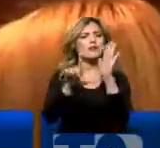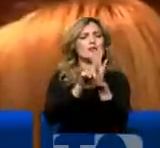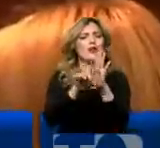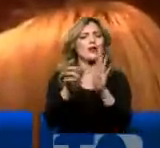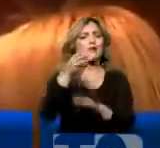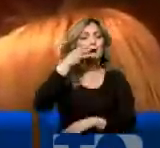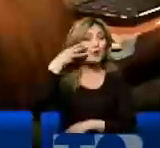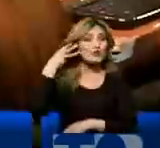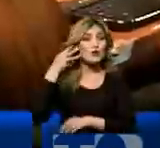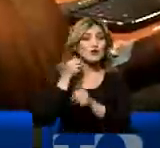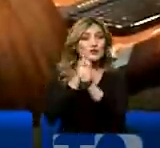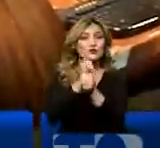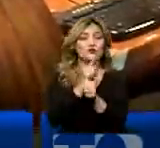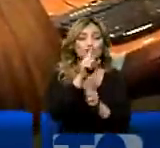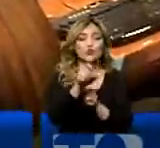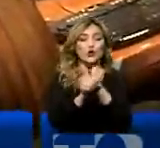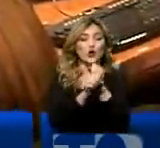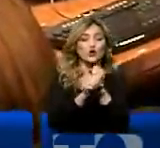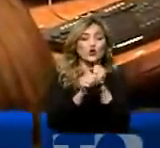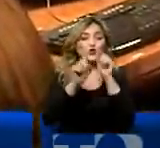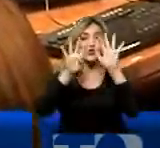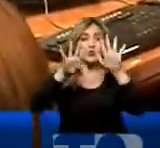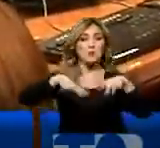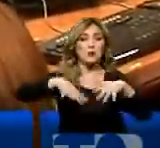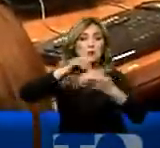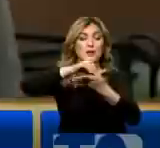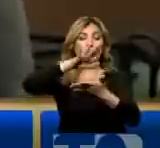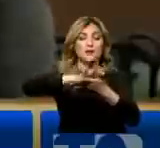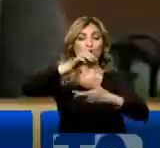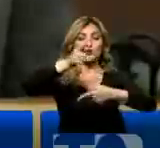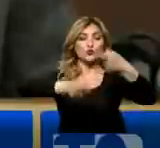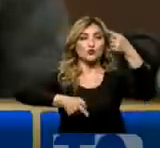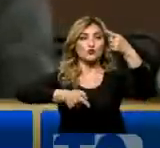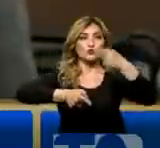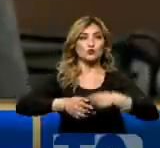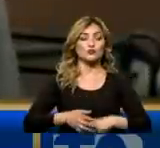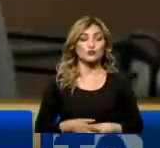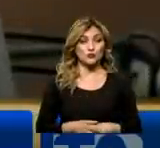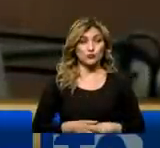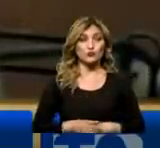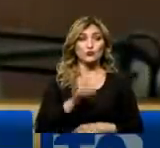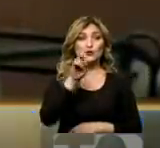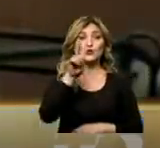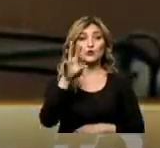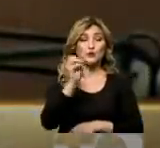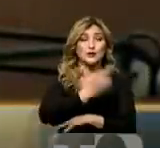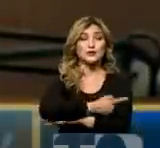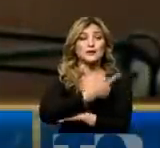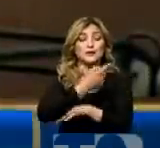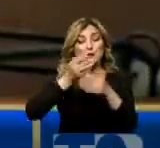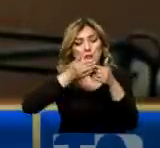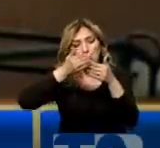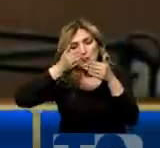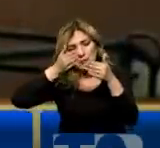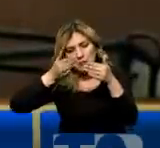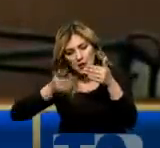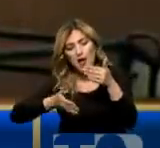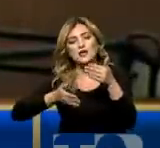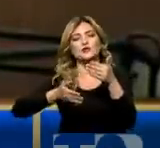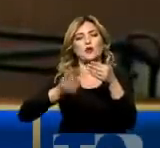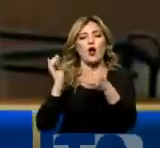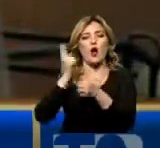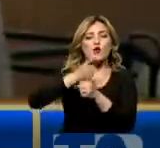tiene un año y 9 meses y que, según dicen, no se puede aplicar. Tenía 120 días de plazo para dictar